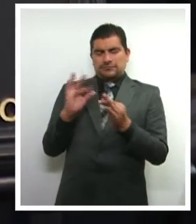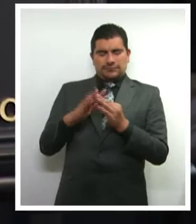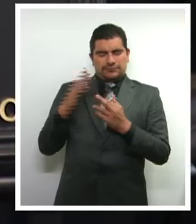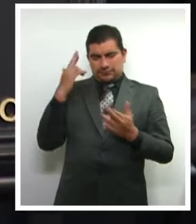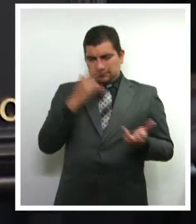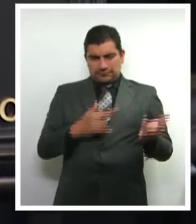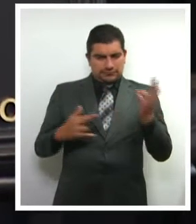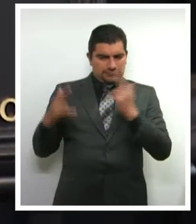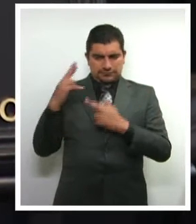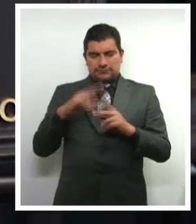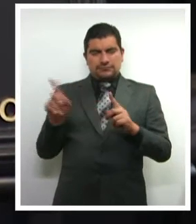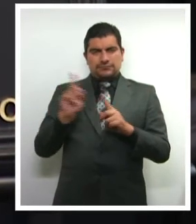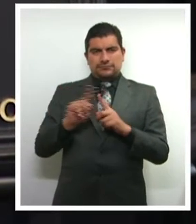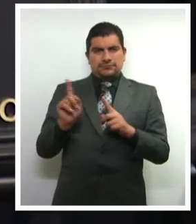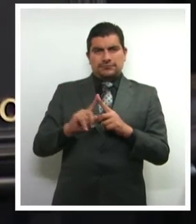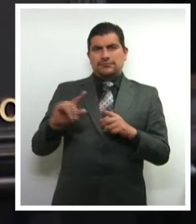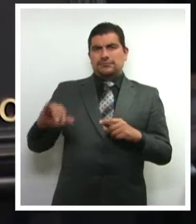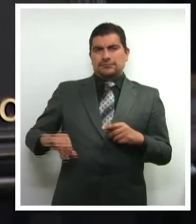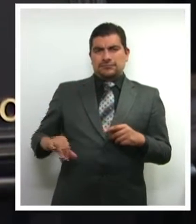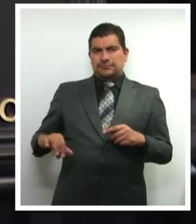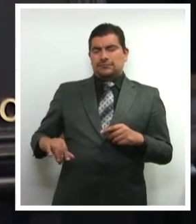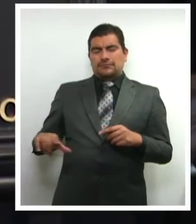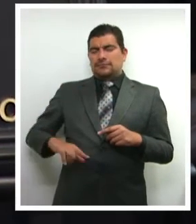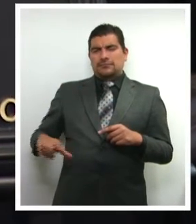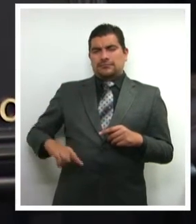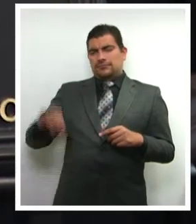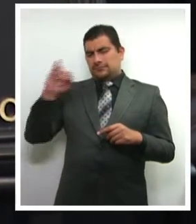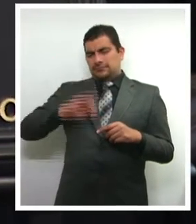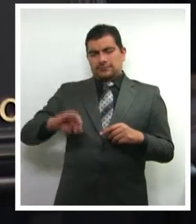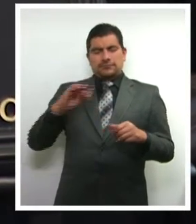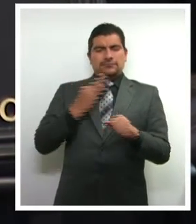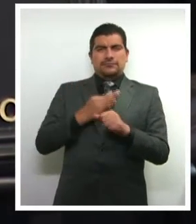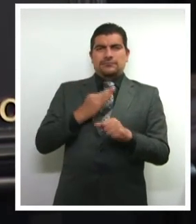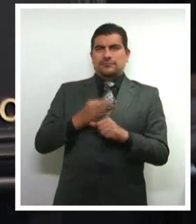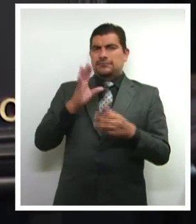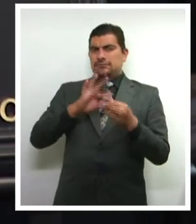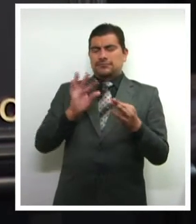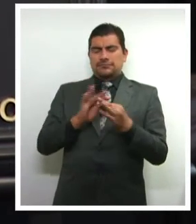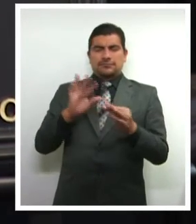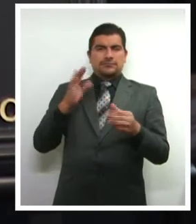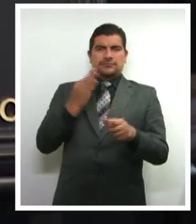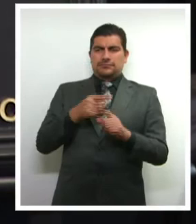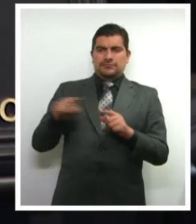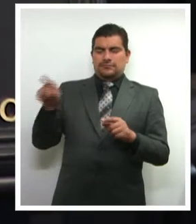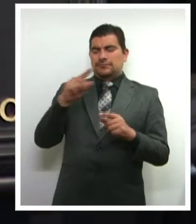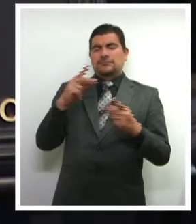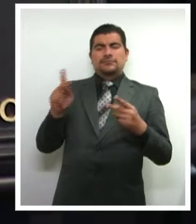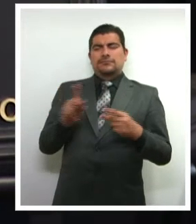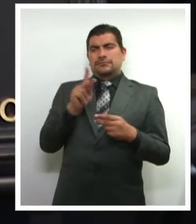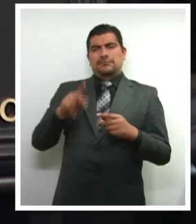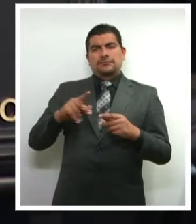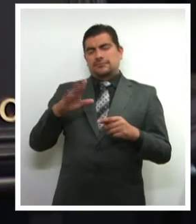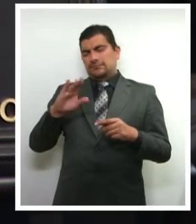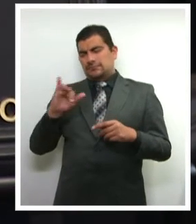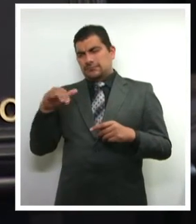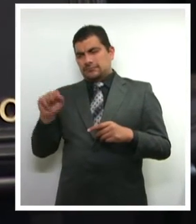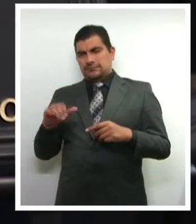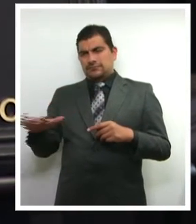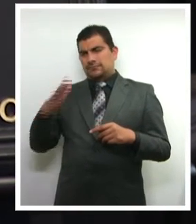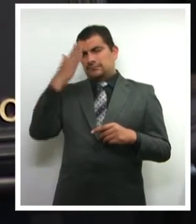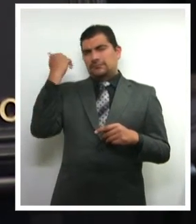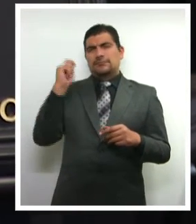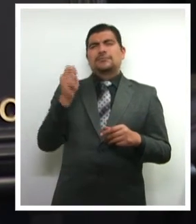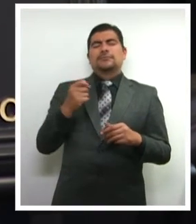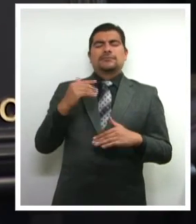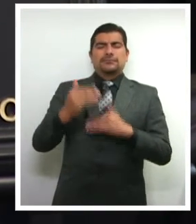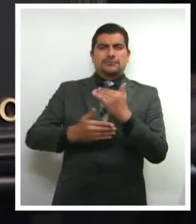analizar el proyecto del jefe de gobierno, advertimos que se homologa a los pueblos y barrios sin considerar un